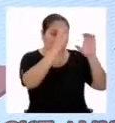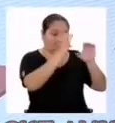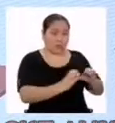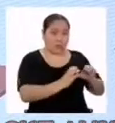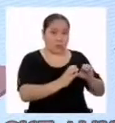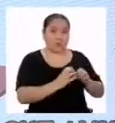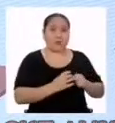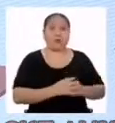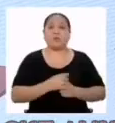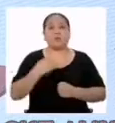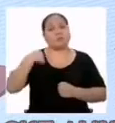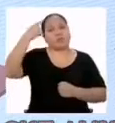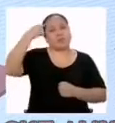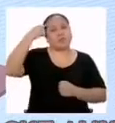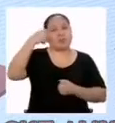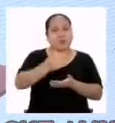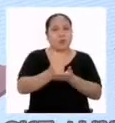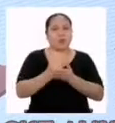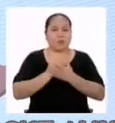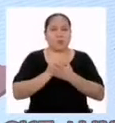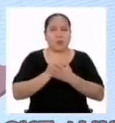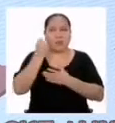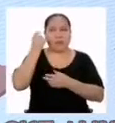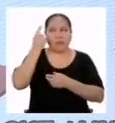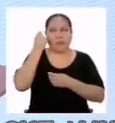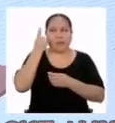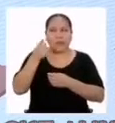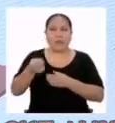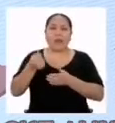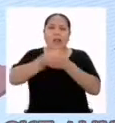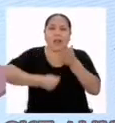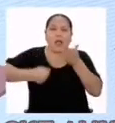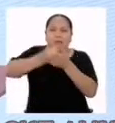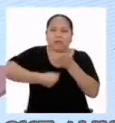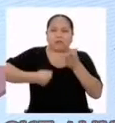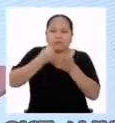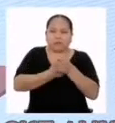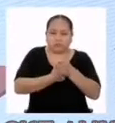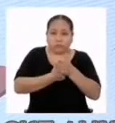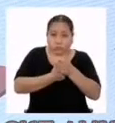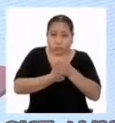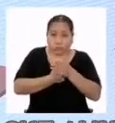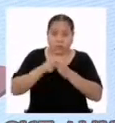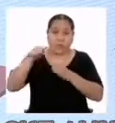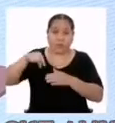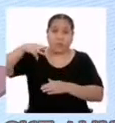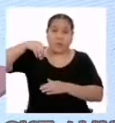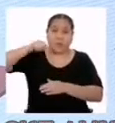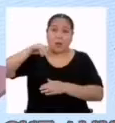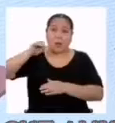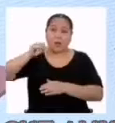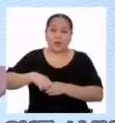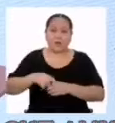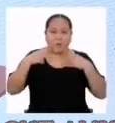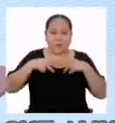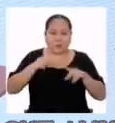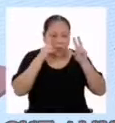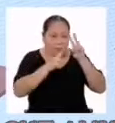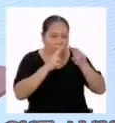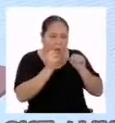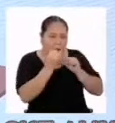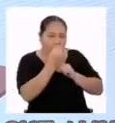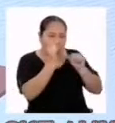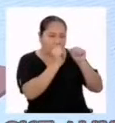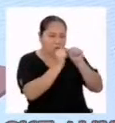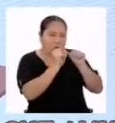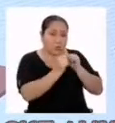juntamos, creo que nos ayudan a darle contexto a la lucha de Malala y también nos dejan ver, a través de algunas cifras e